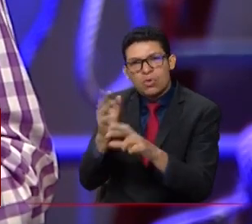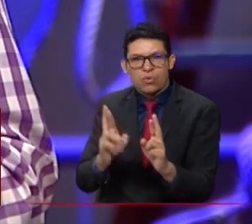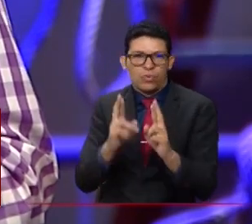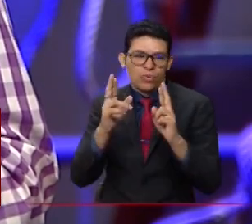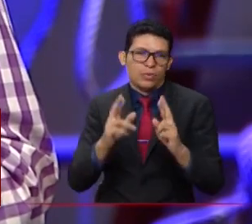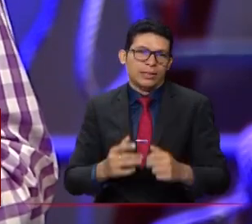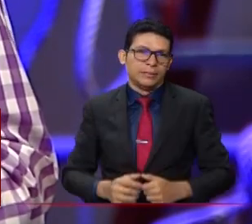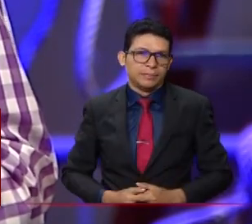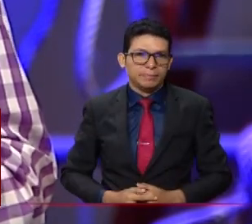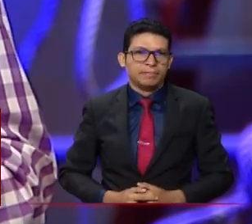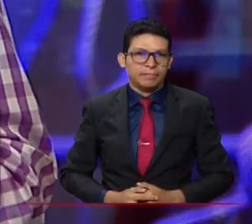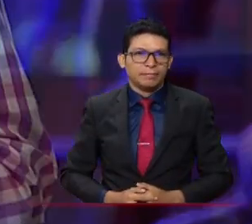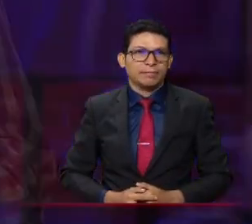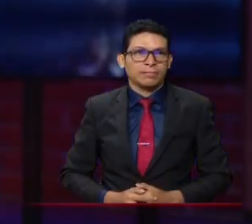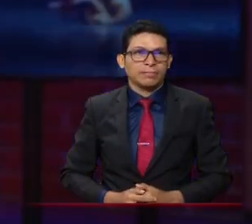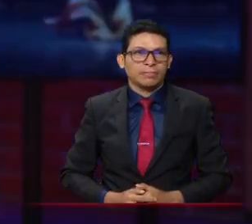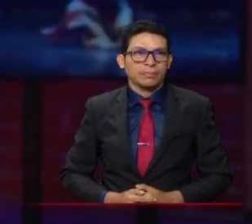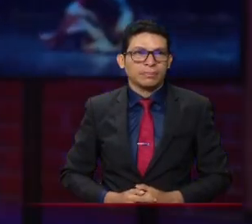recupere pronto.